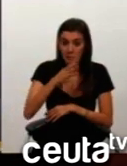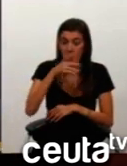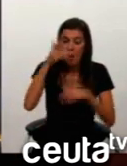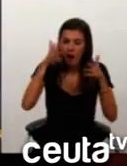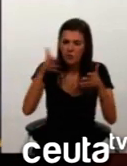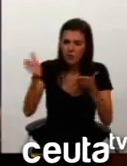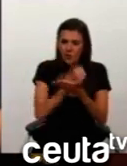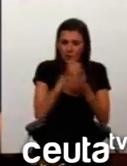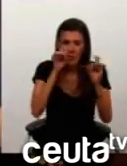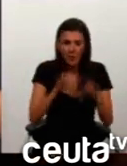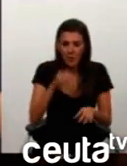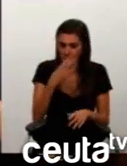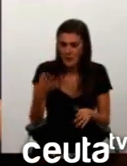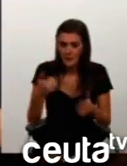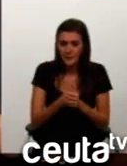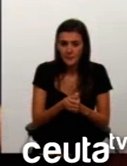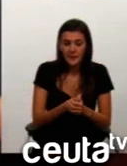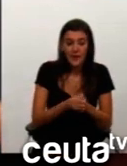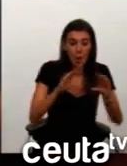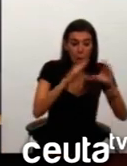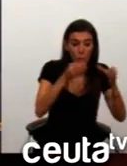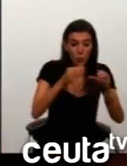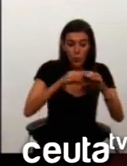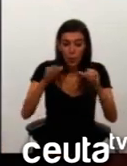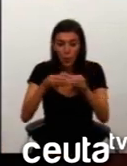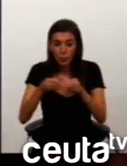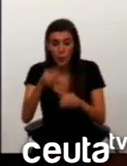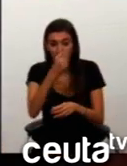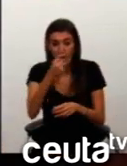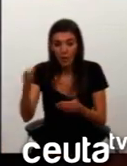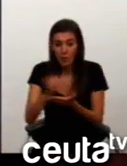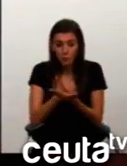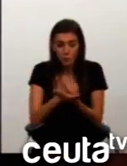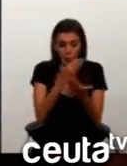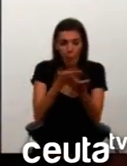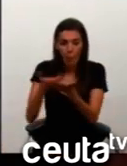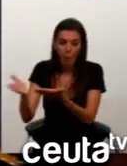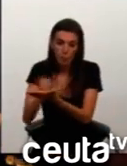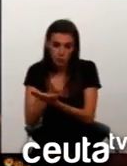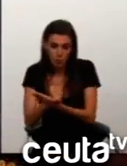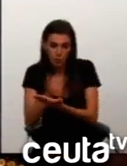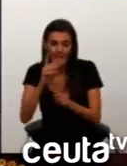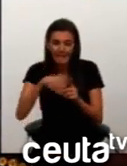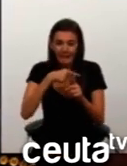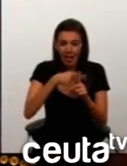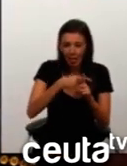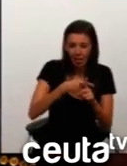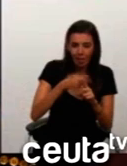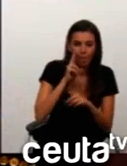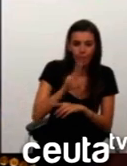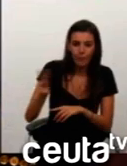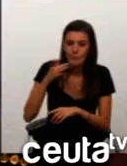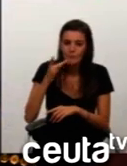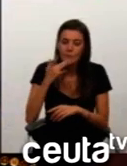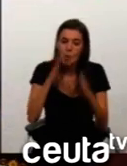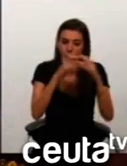asesores tal y como están en la actualidad, que cada grupo tenga los que tiene atribuidos y que vienen además publicados en